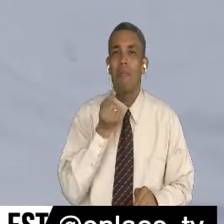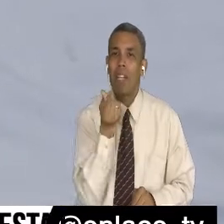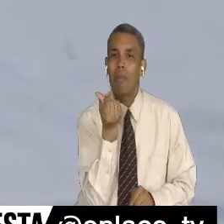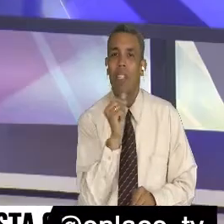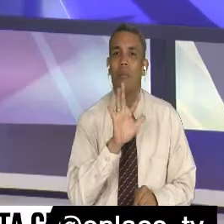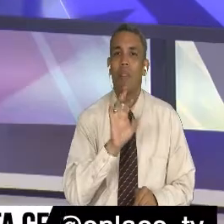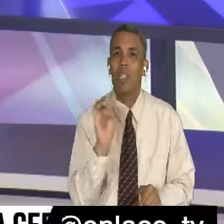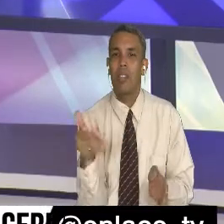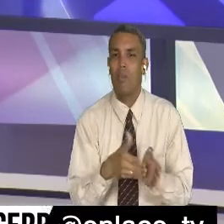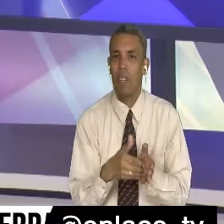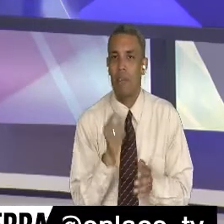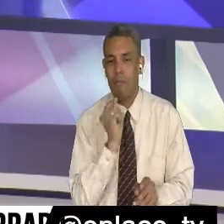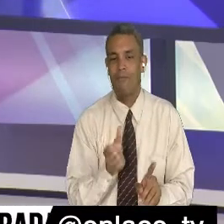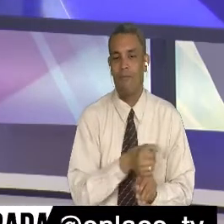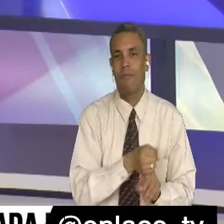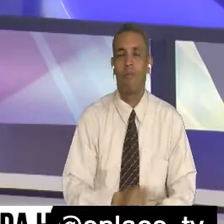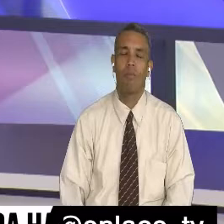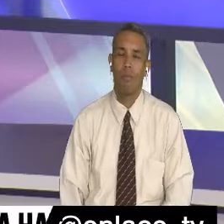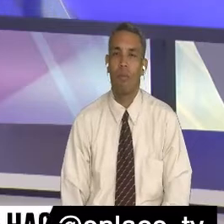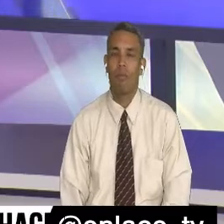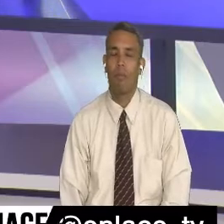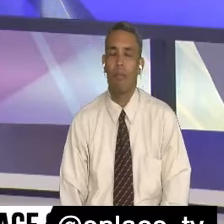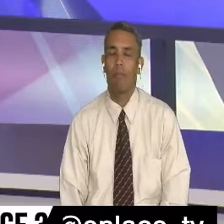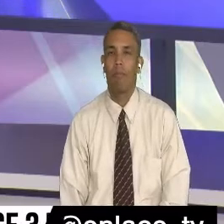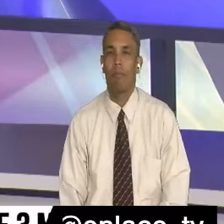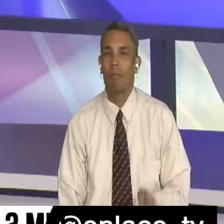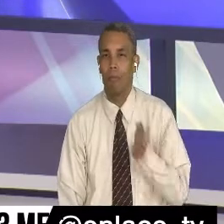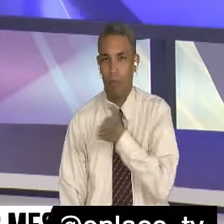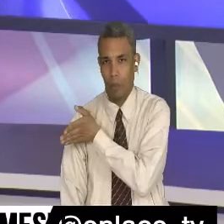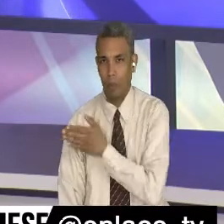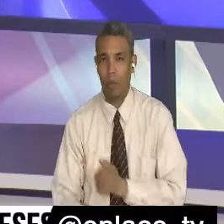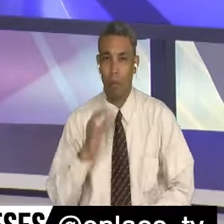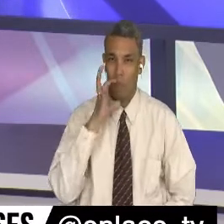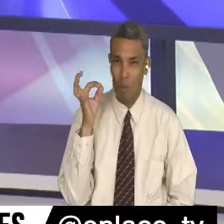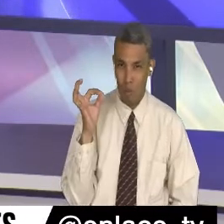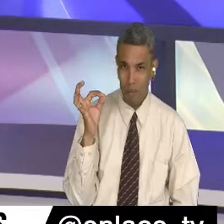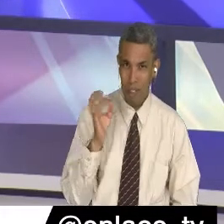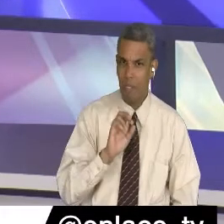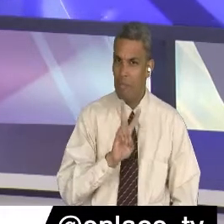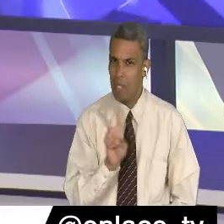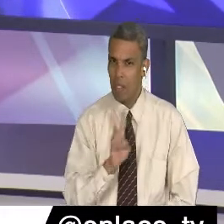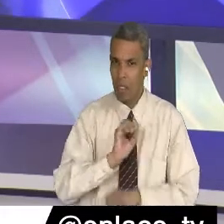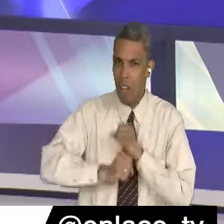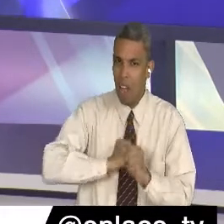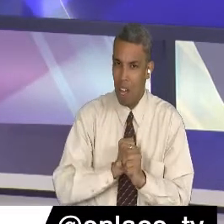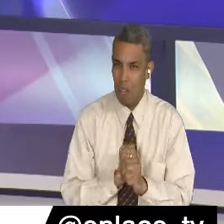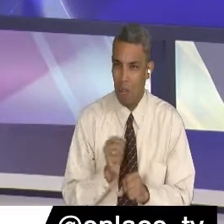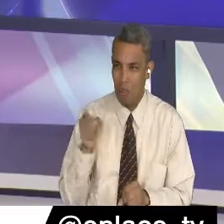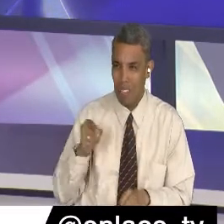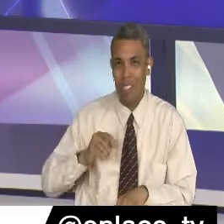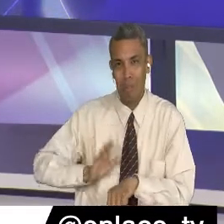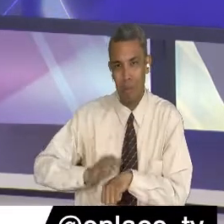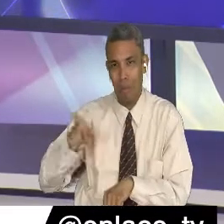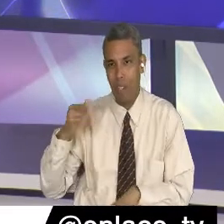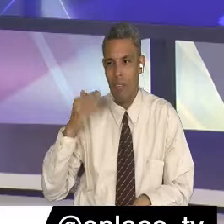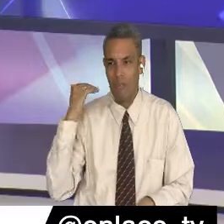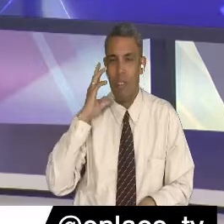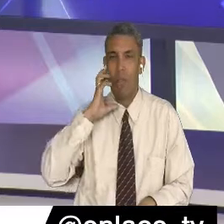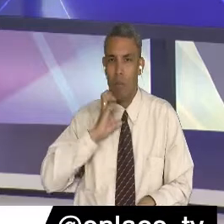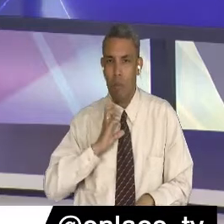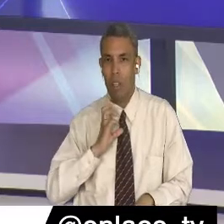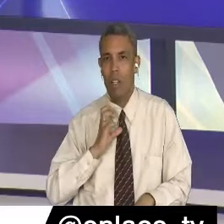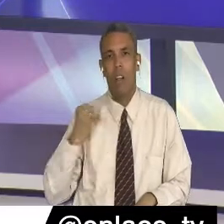efectivo. En otros hechos, un hombre de 22 años de edad fue detenido luego de robarle el celular a una estudiante